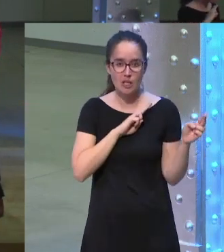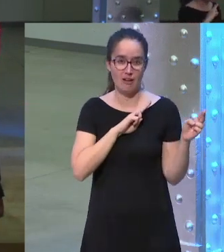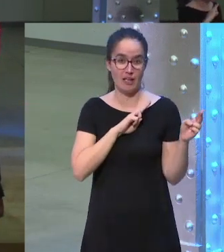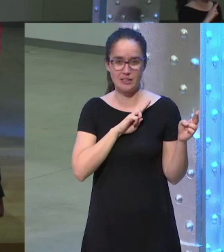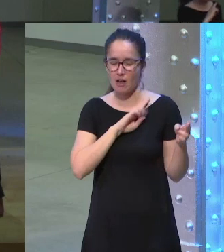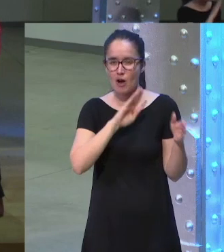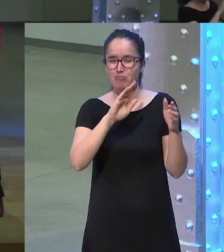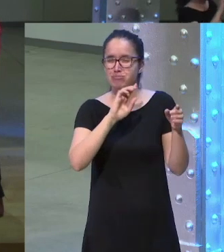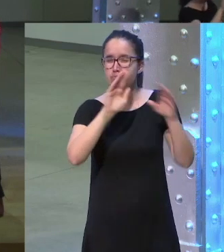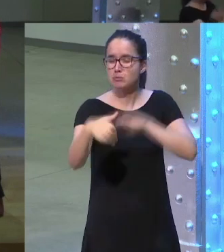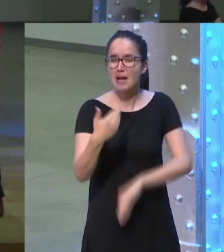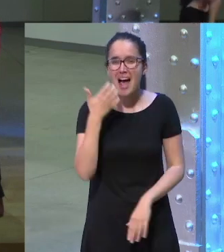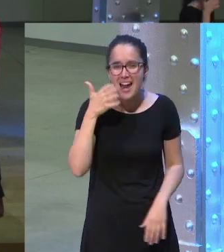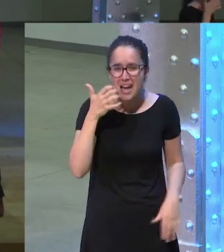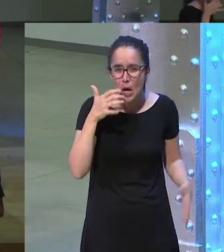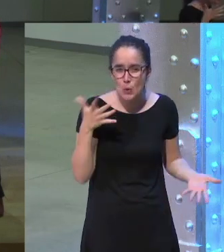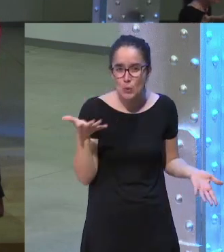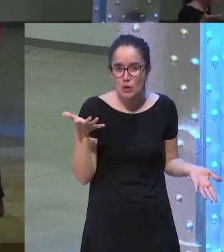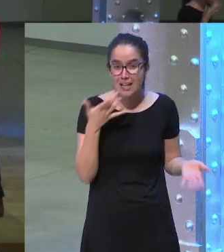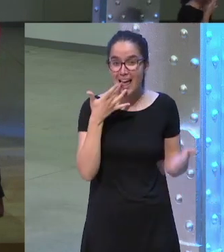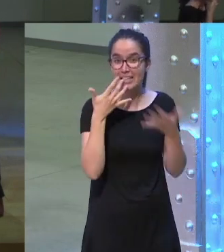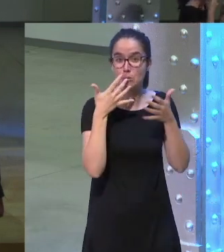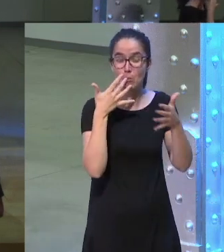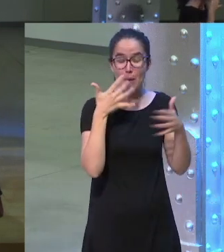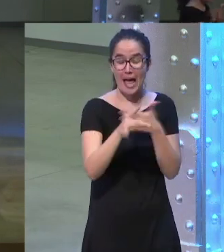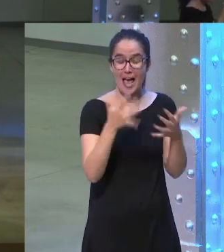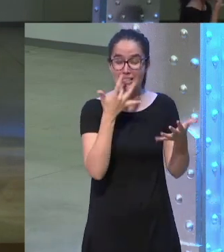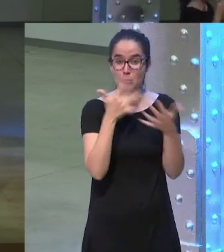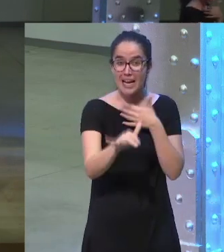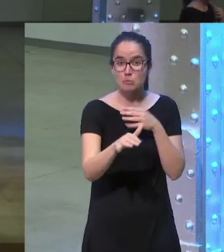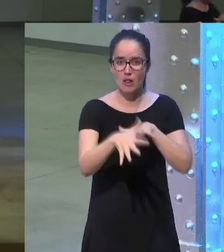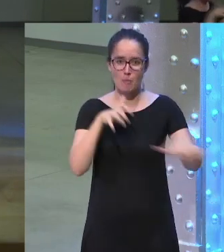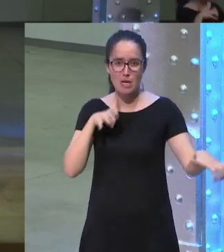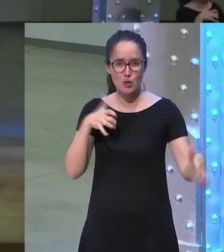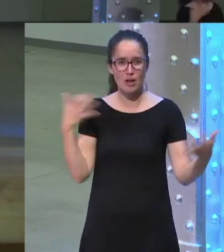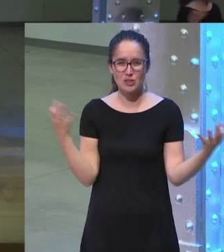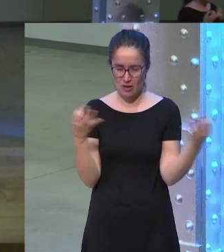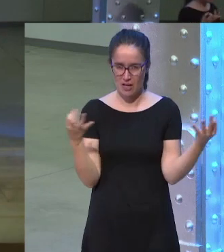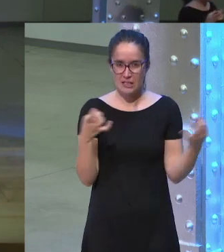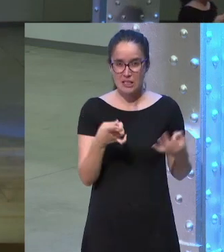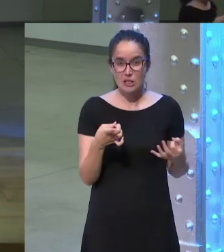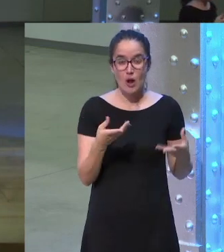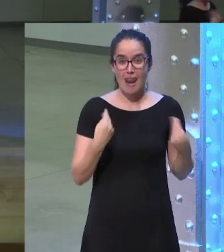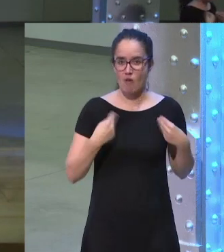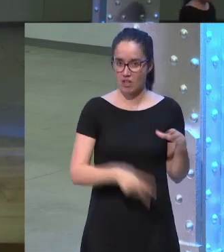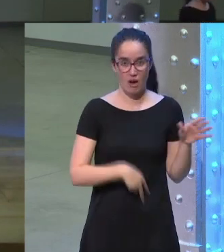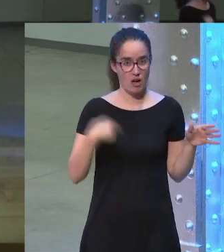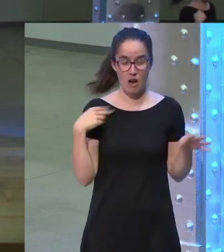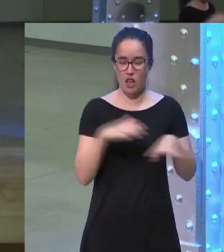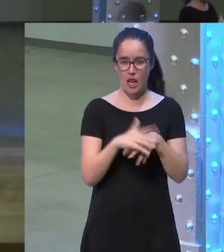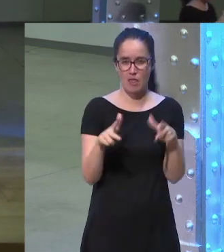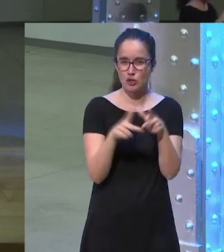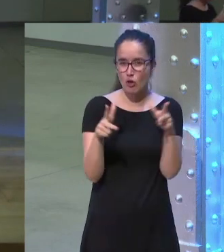ese efecto tan raro, no es más que el espejismo de la mayoría. El espejismo de la mayoría lo que nos viene a decir es que en la vida en general, en las